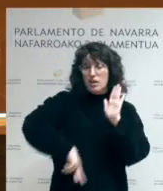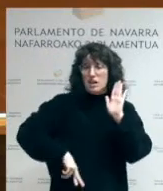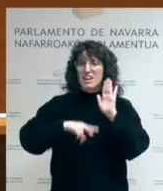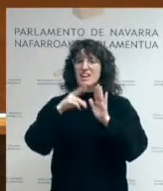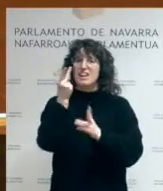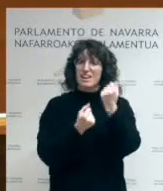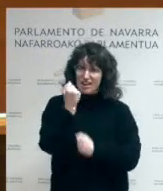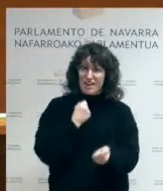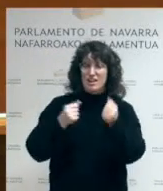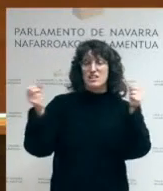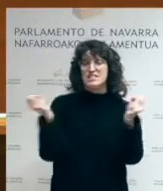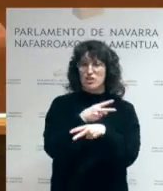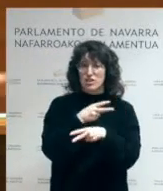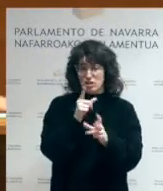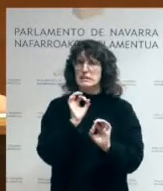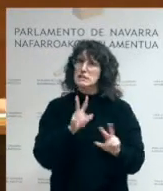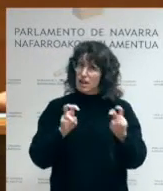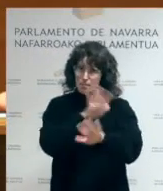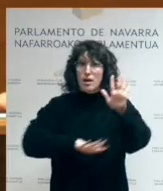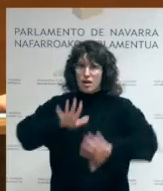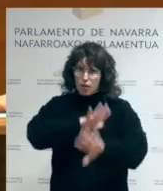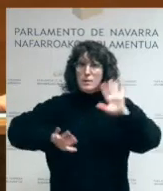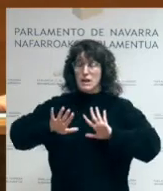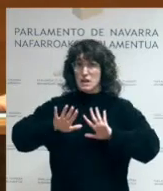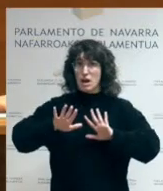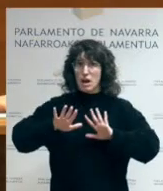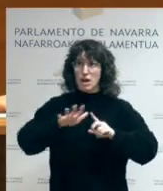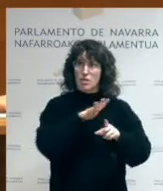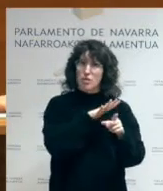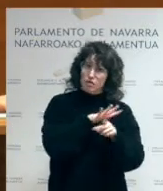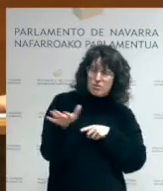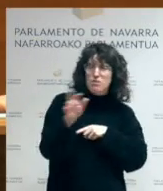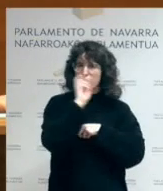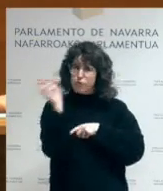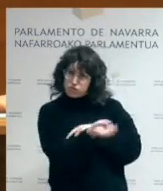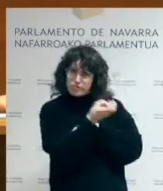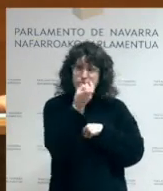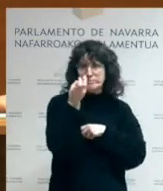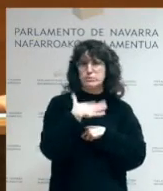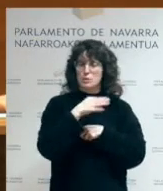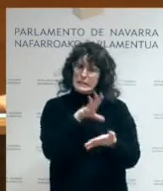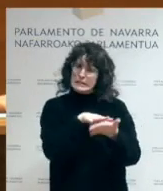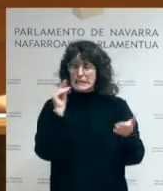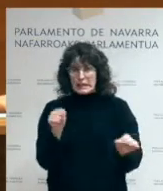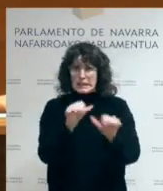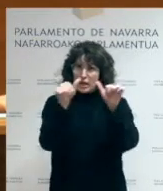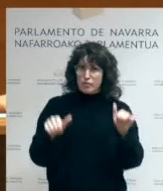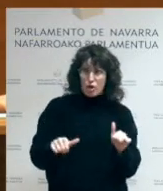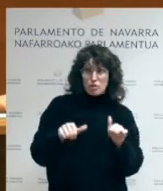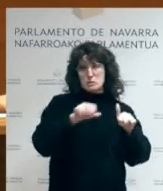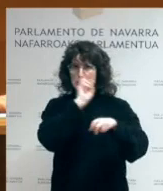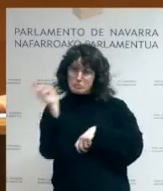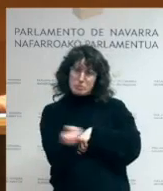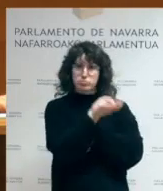Social, hablamos de un tema complicado, sujeto a diversas interpretaciones, con muchos niveles, diferentes aristas y gran